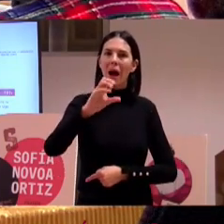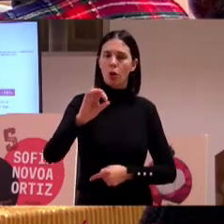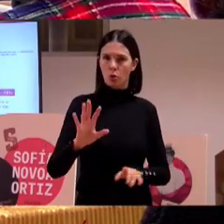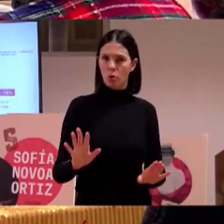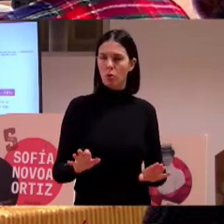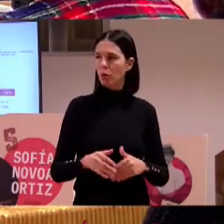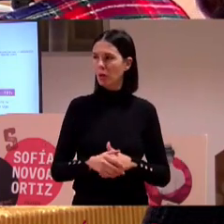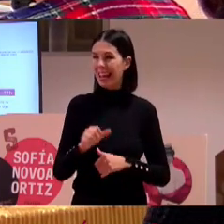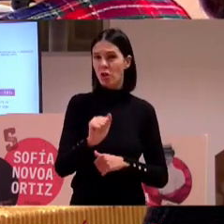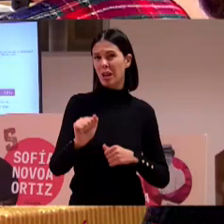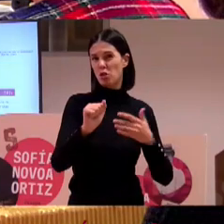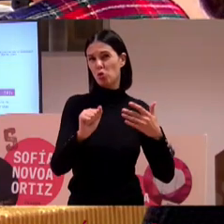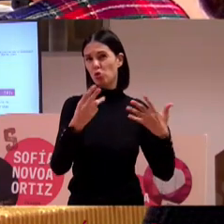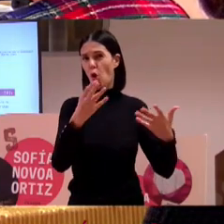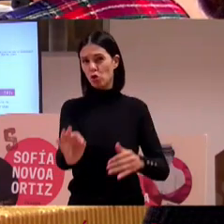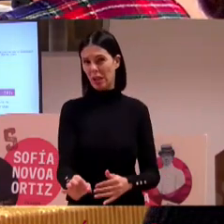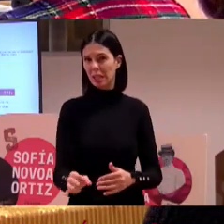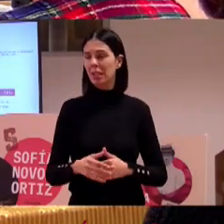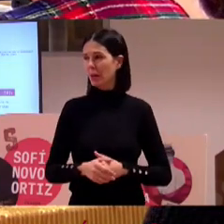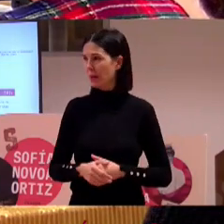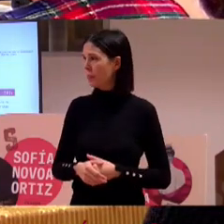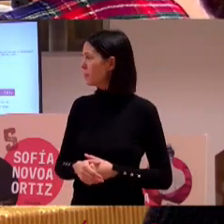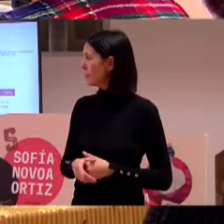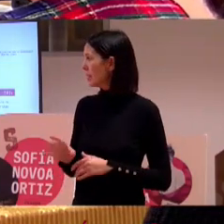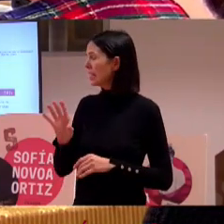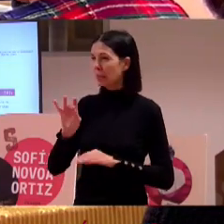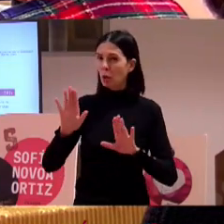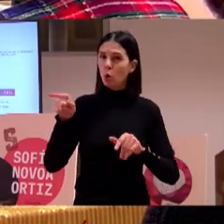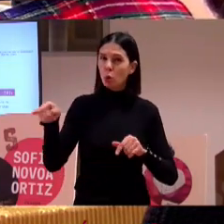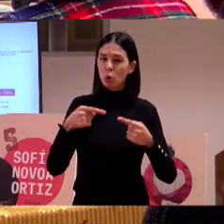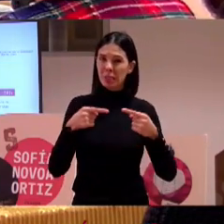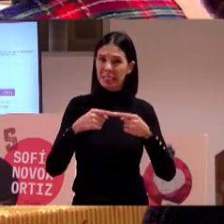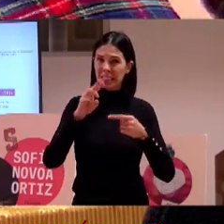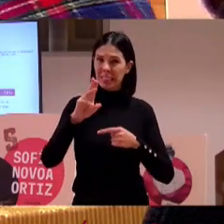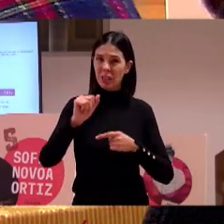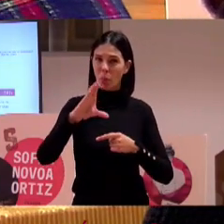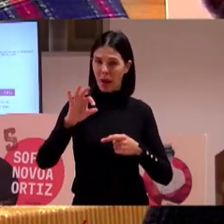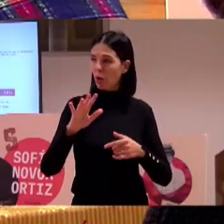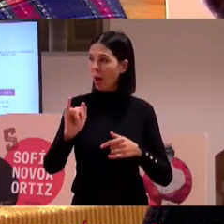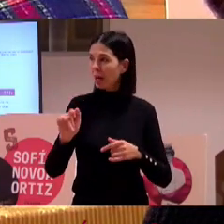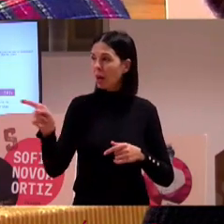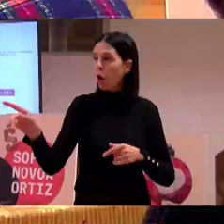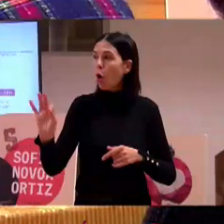Unos años, en los años 80. Sí, pero tu tío Paco lo tenía, o sea, que lo tiene Juan. Bueno, es,